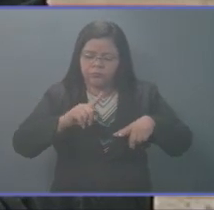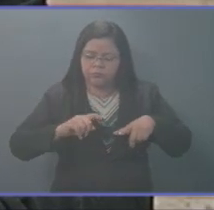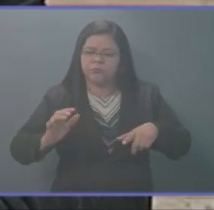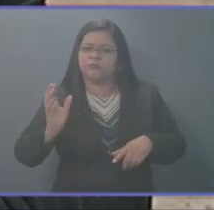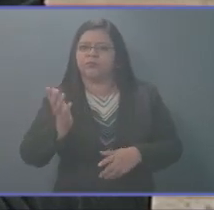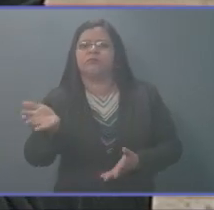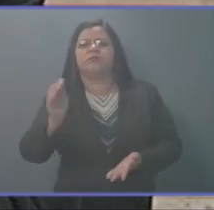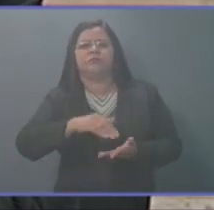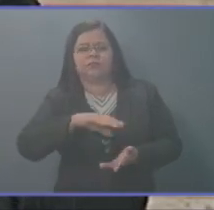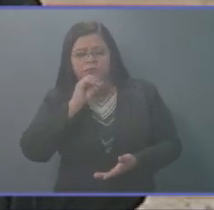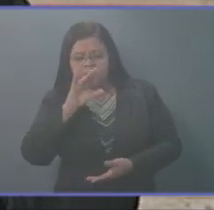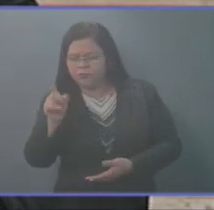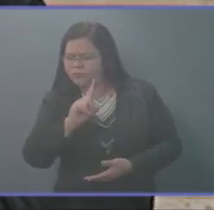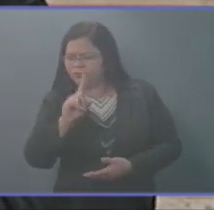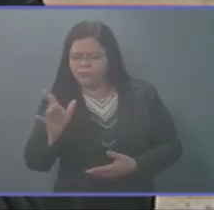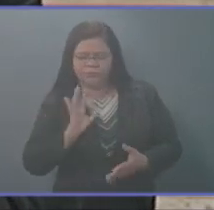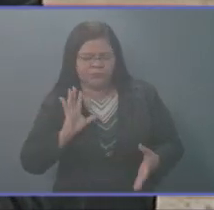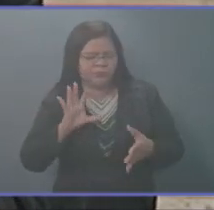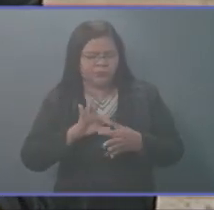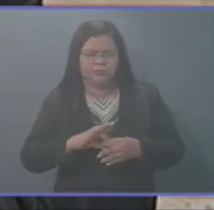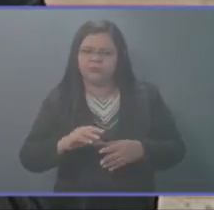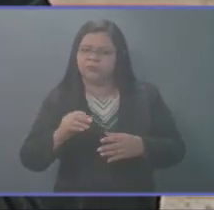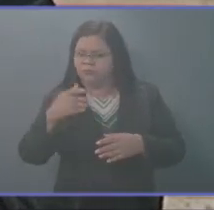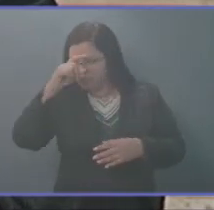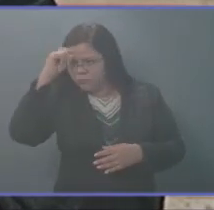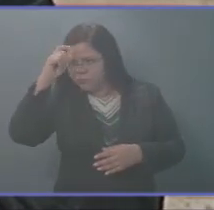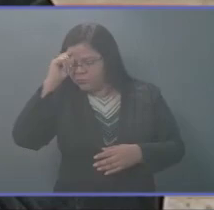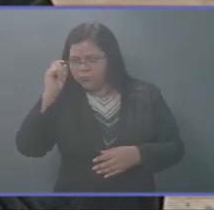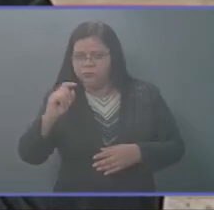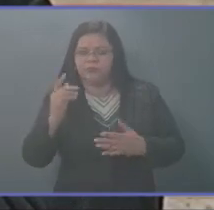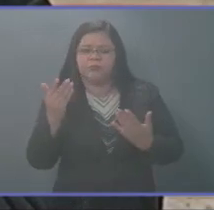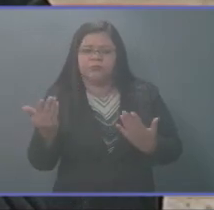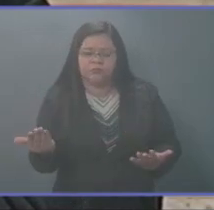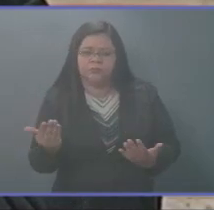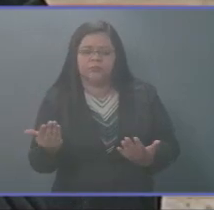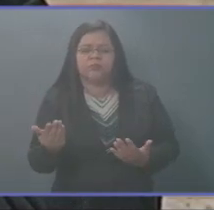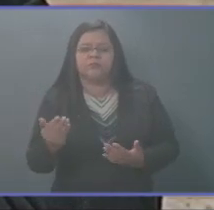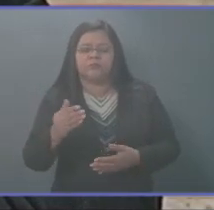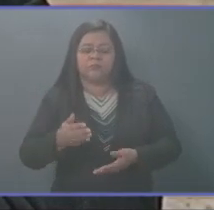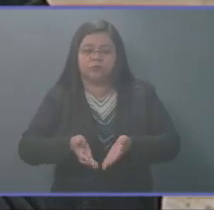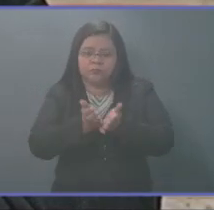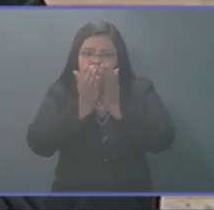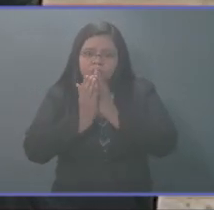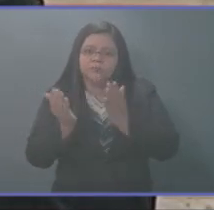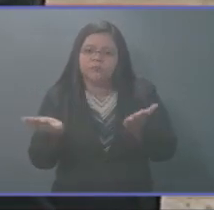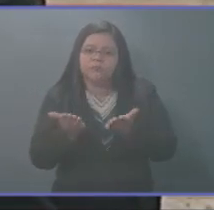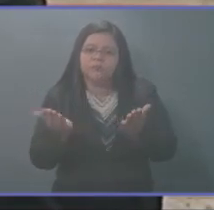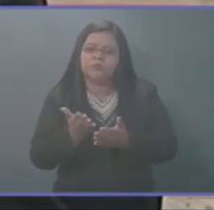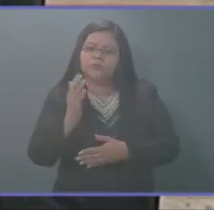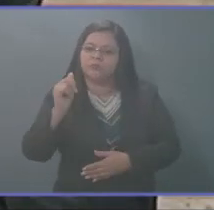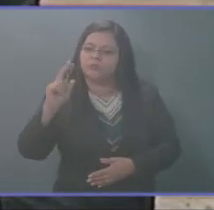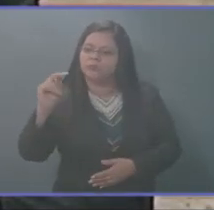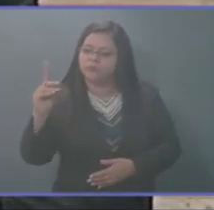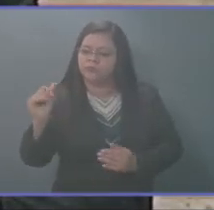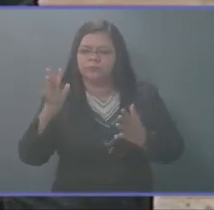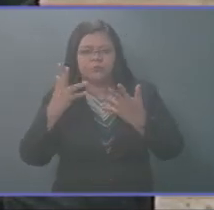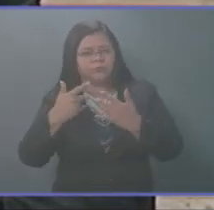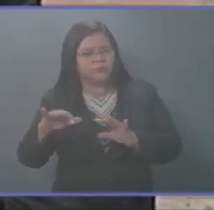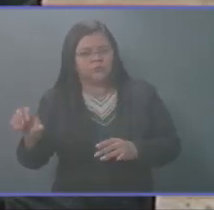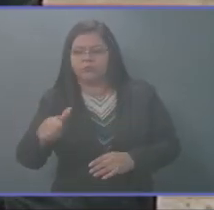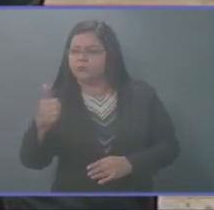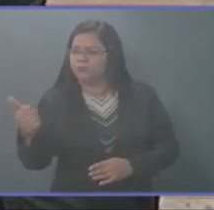no tenemos nada que ver en las obras de ingeniería sobre abastecimiento de agua que hace ANDA o cualquier otro